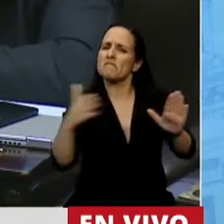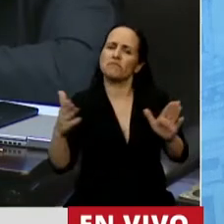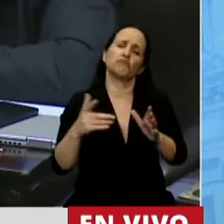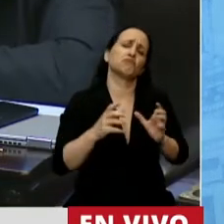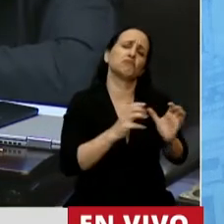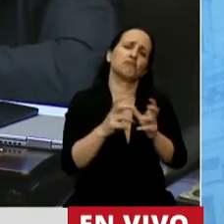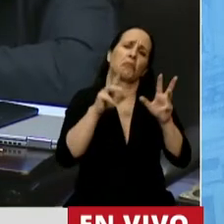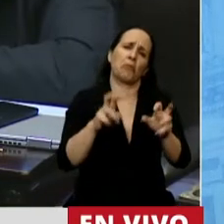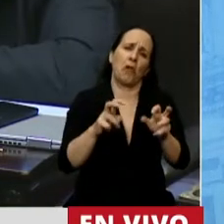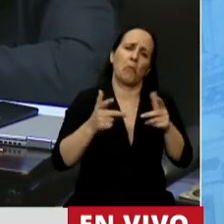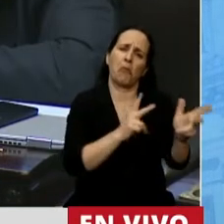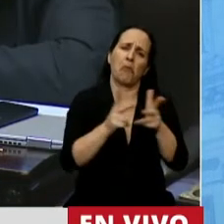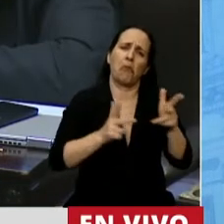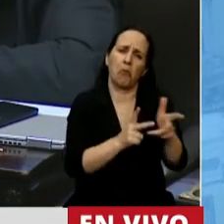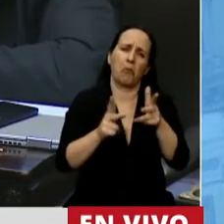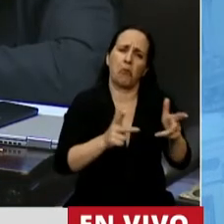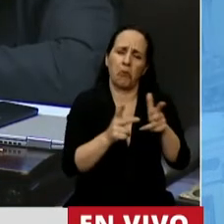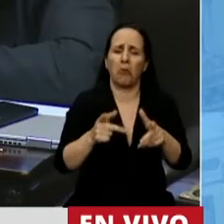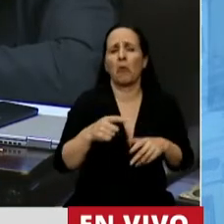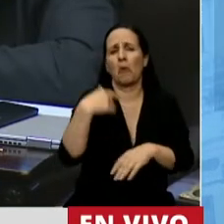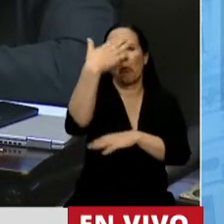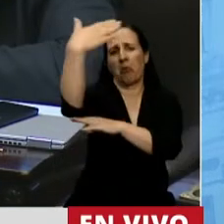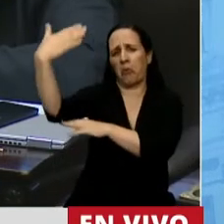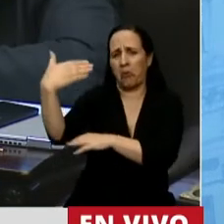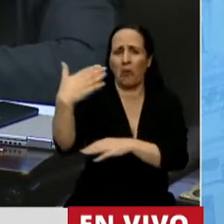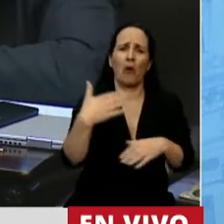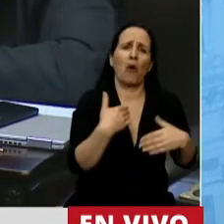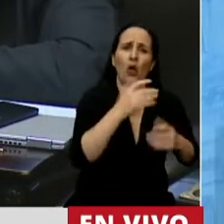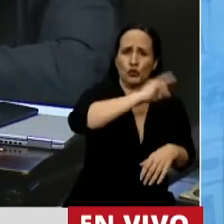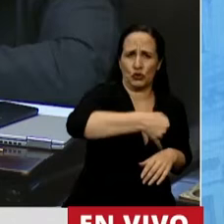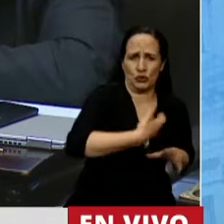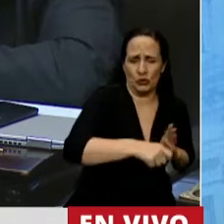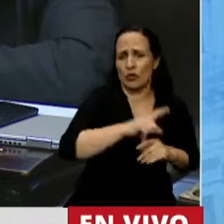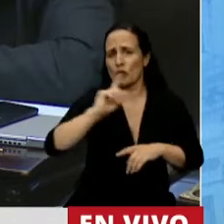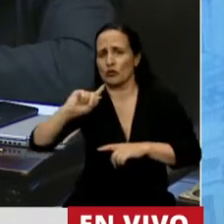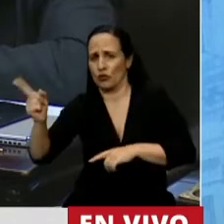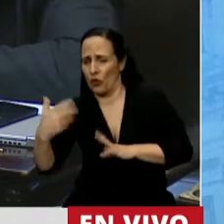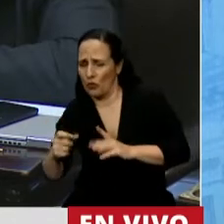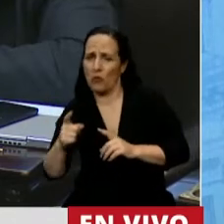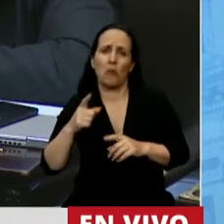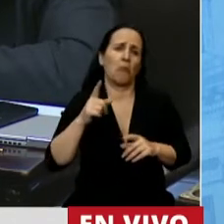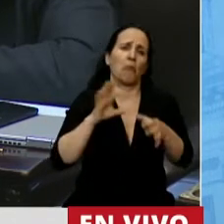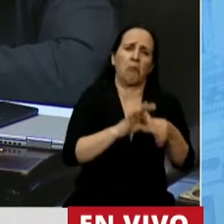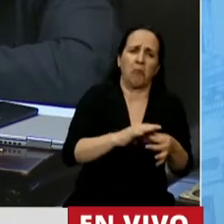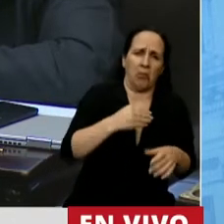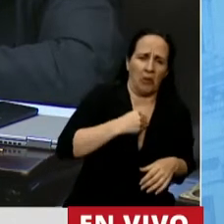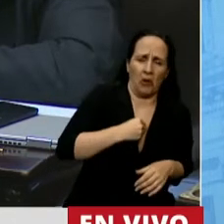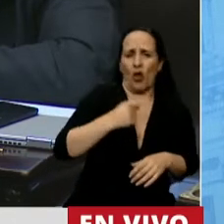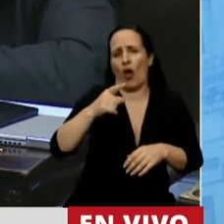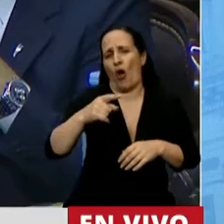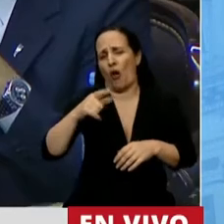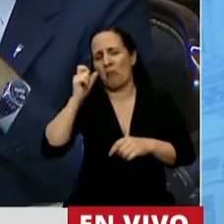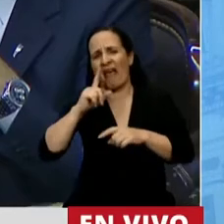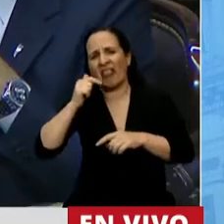discutió esta temática. Se escucharon posturas a favor y en contra, científicas, religiosas, éticas,